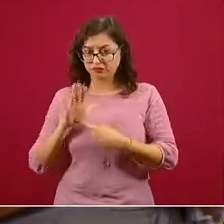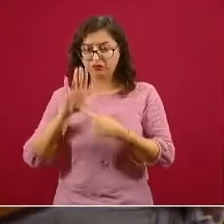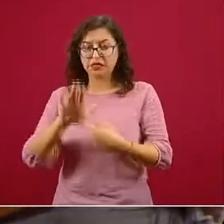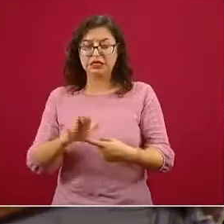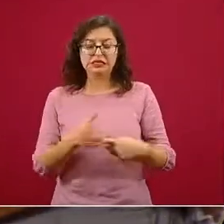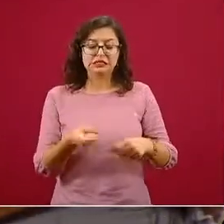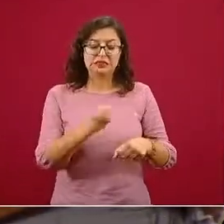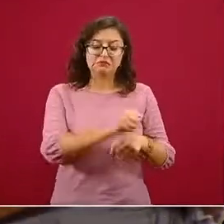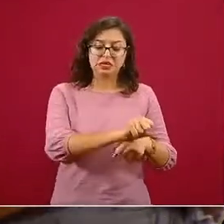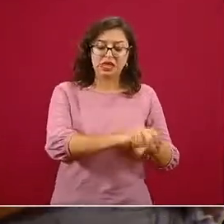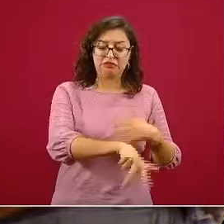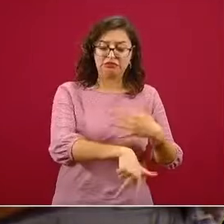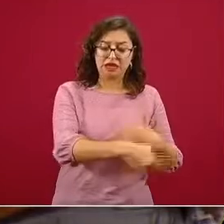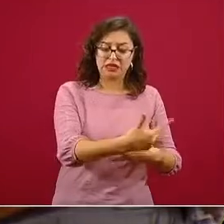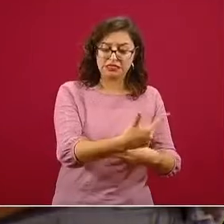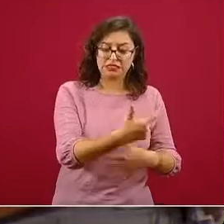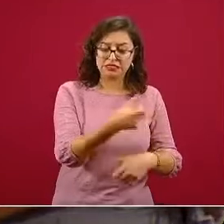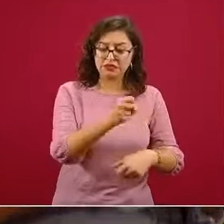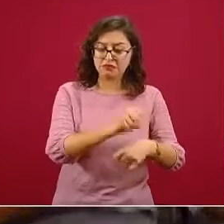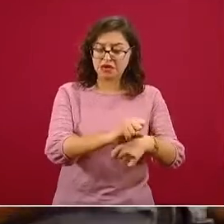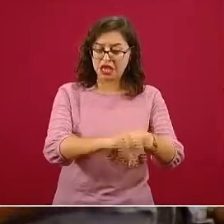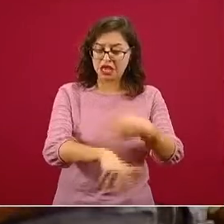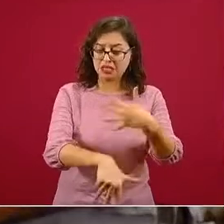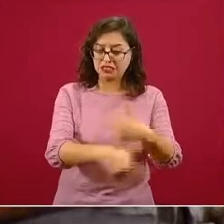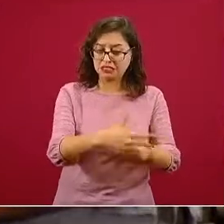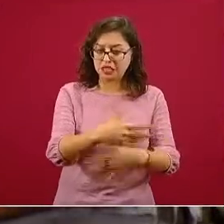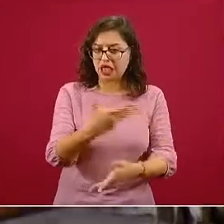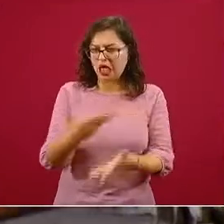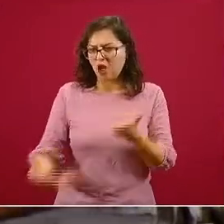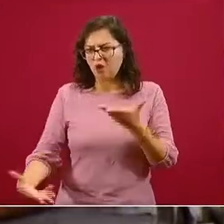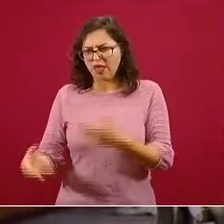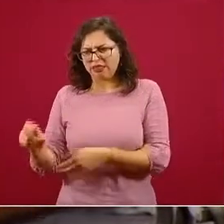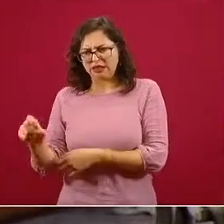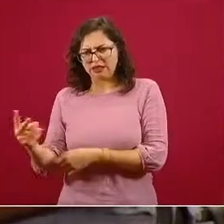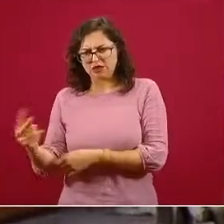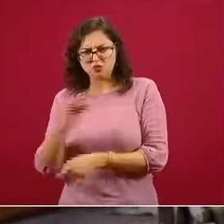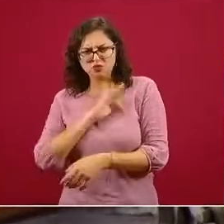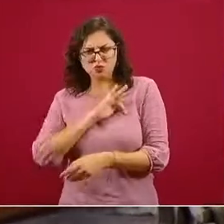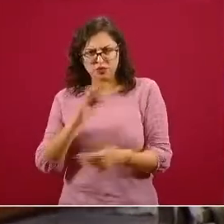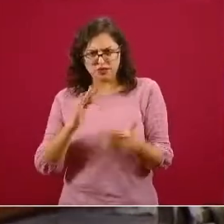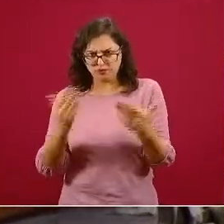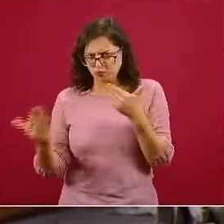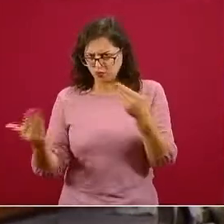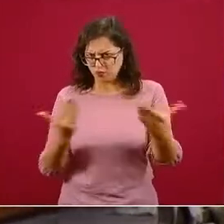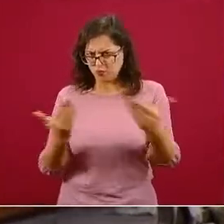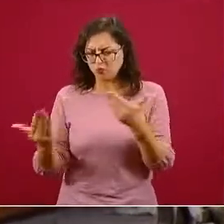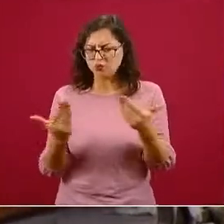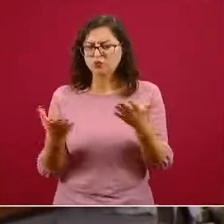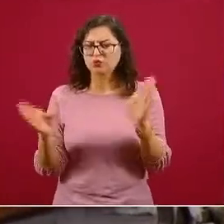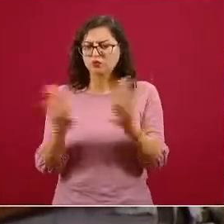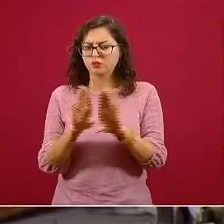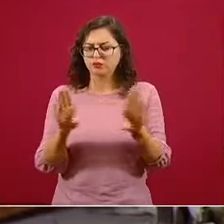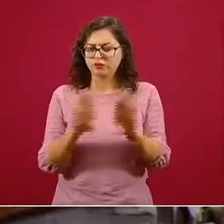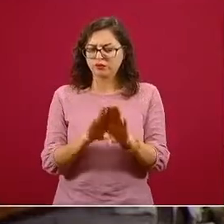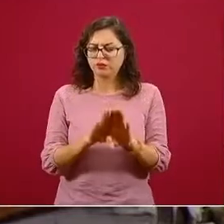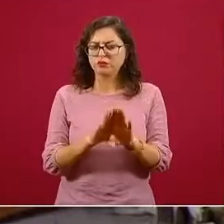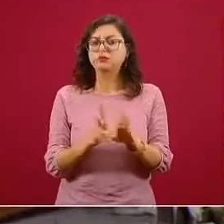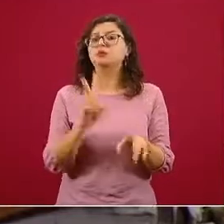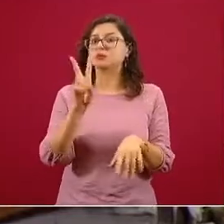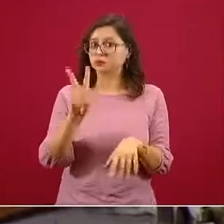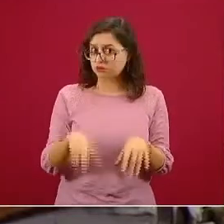los presentó en la semana 15, y bueno, pues ya estamos en la 32, sería interesante conocer cómo está el canal endémico y además